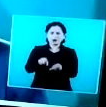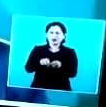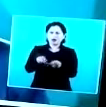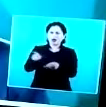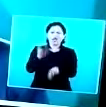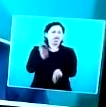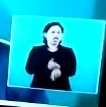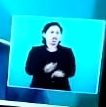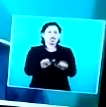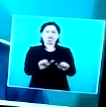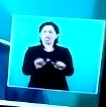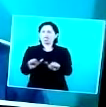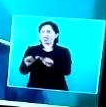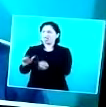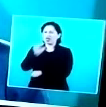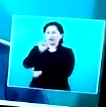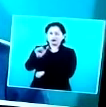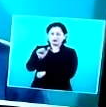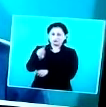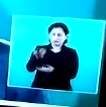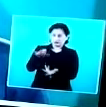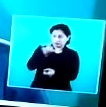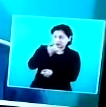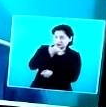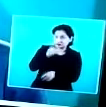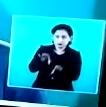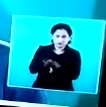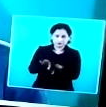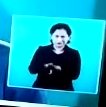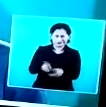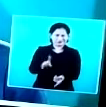¿Cómo se va a estar apoyando a un régimen